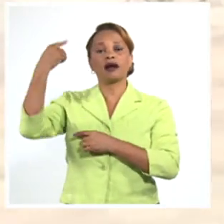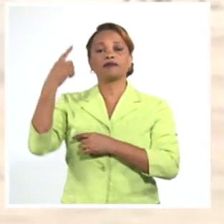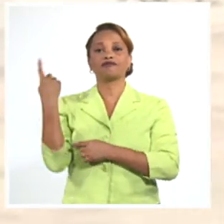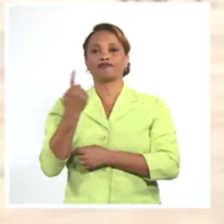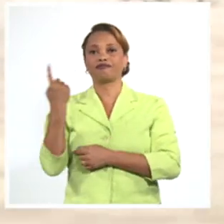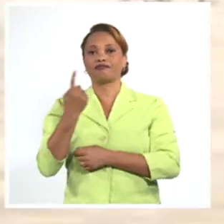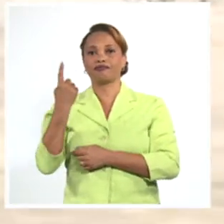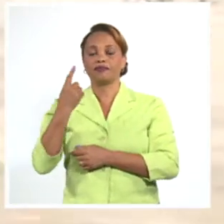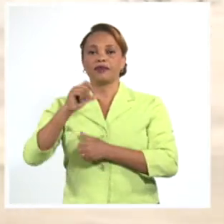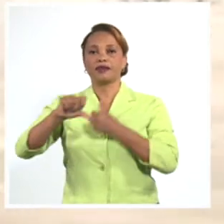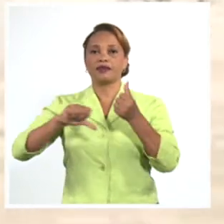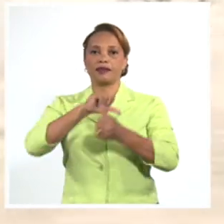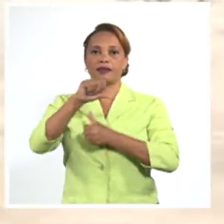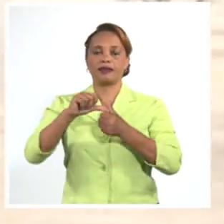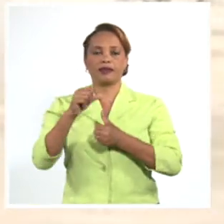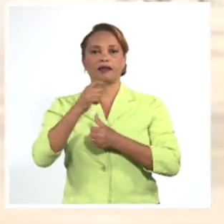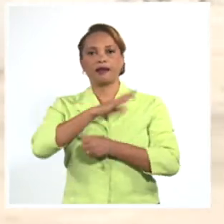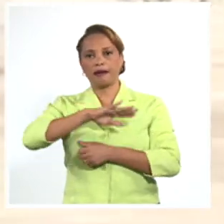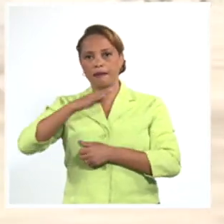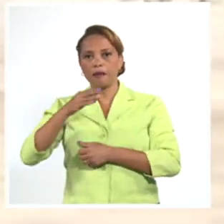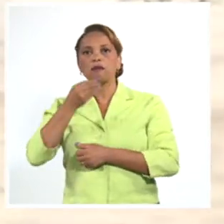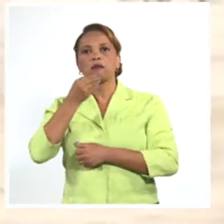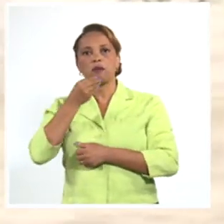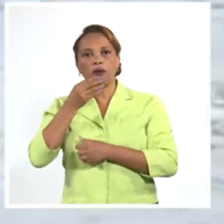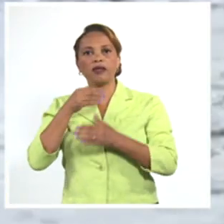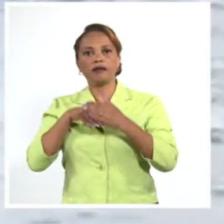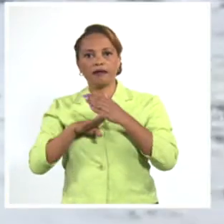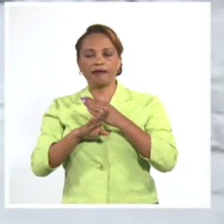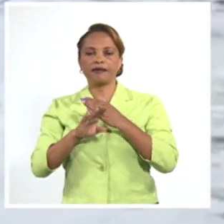uno de procedencia atlántica penetre en esa subregión